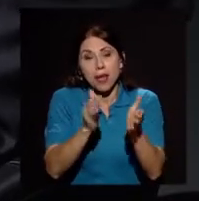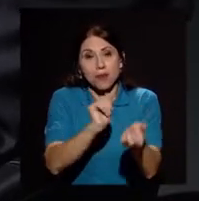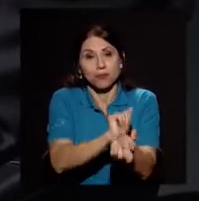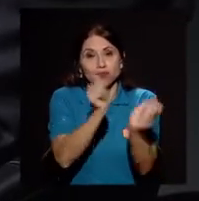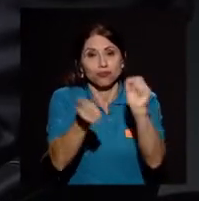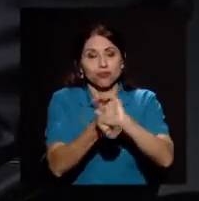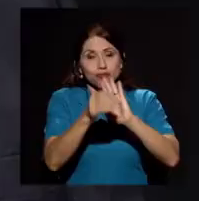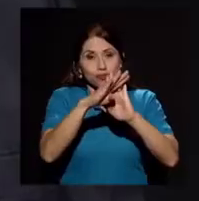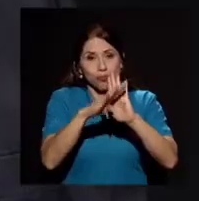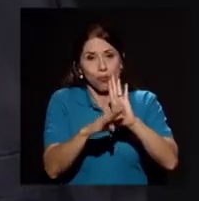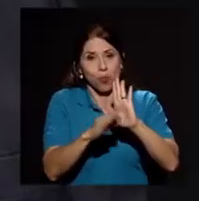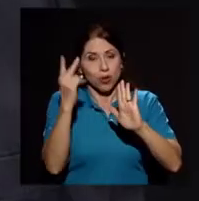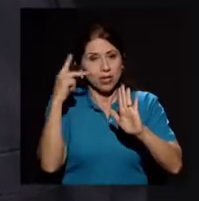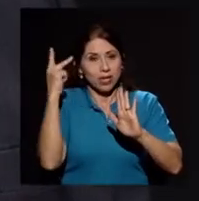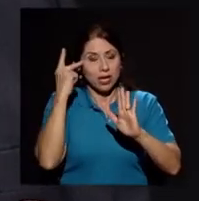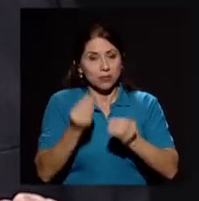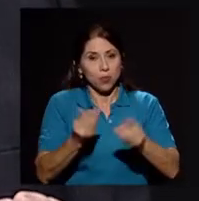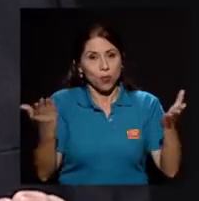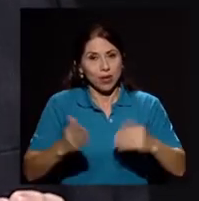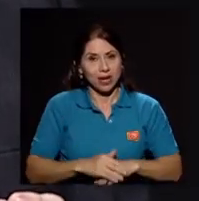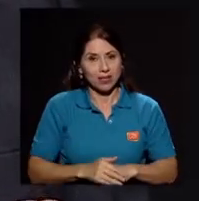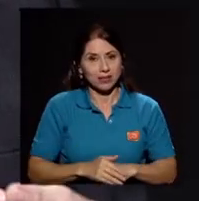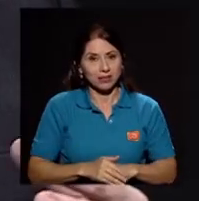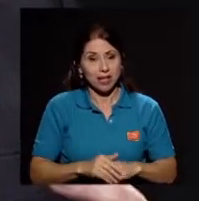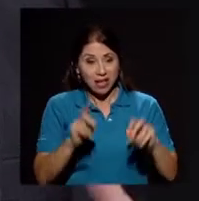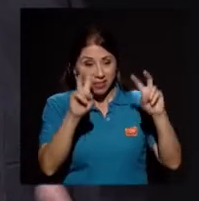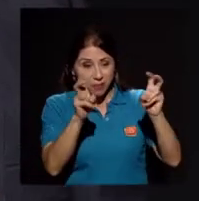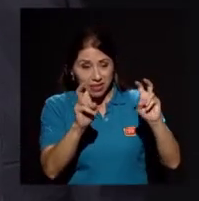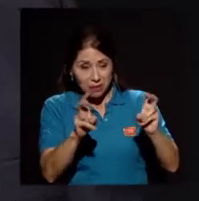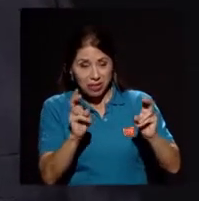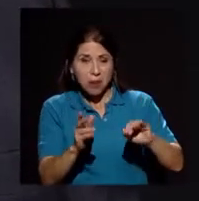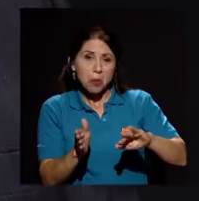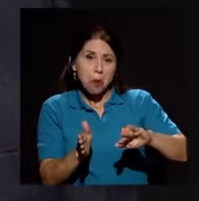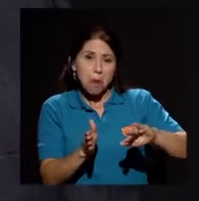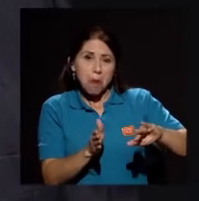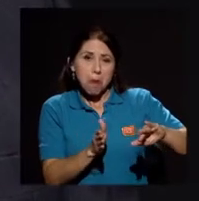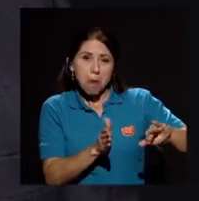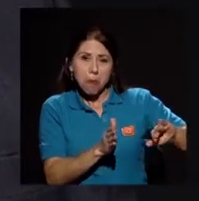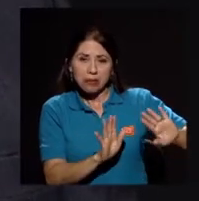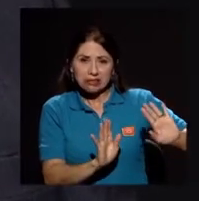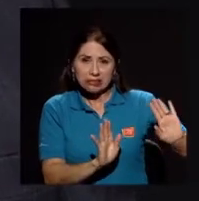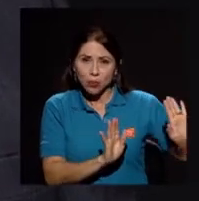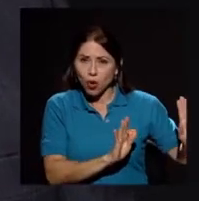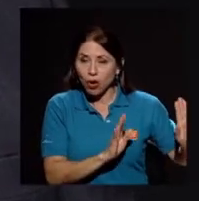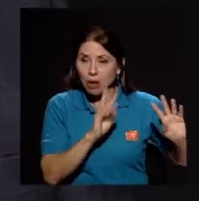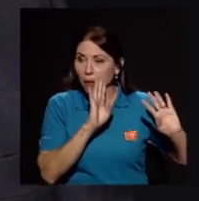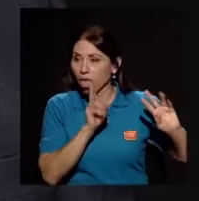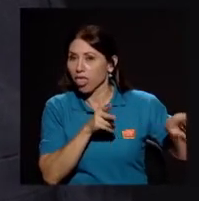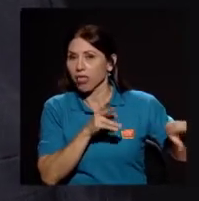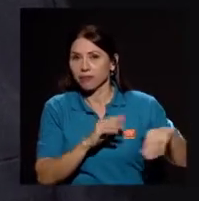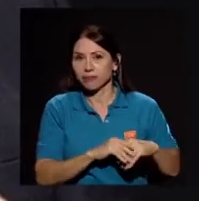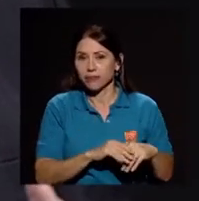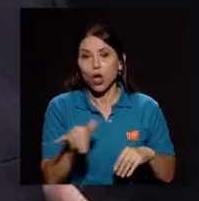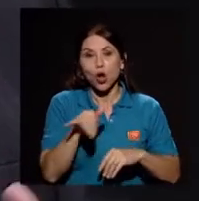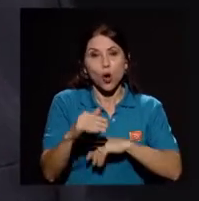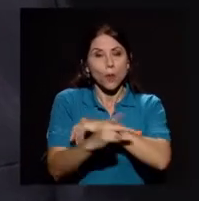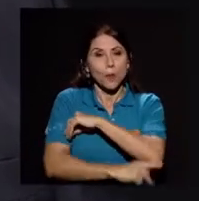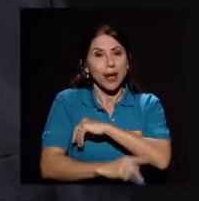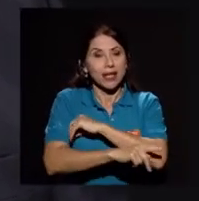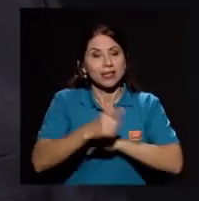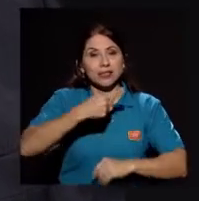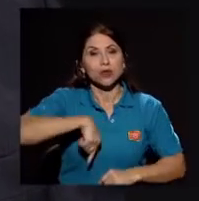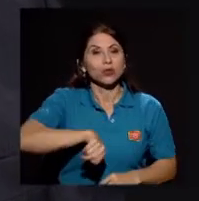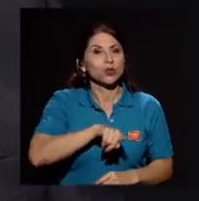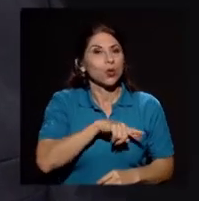quedando ahí ahí de lado como país a veces somos un poco digamos particulares